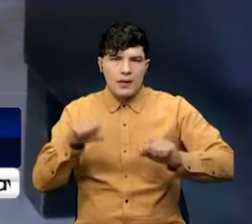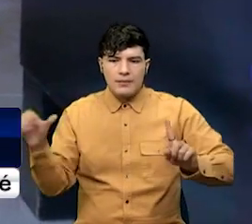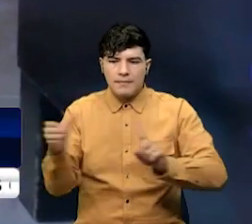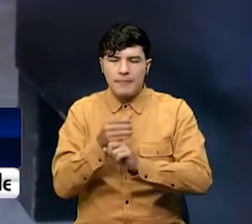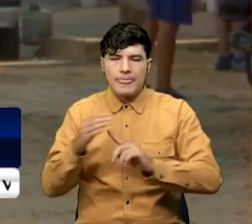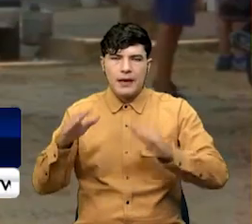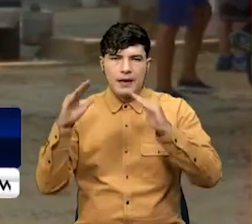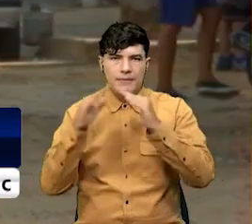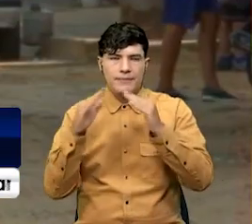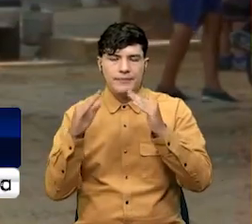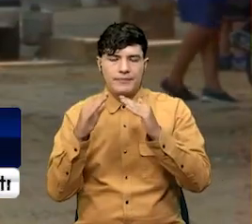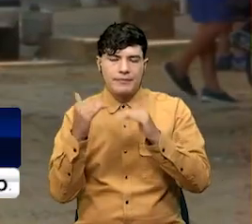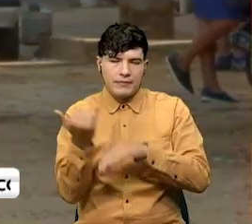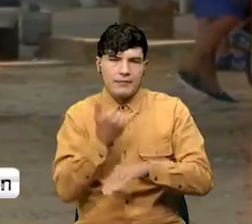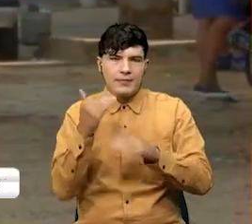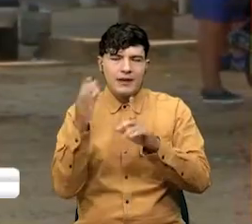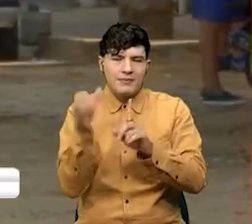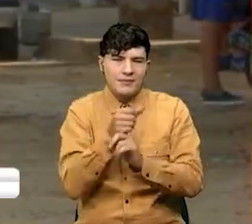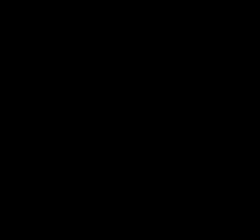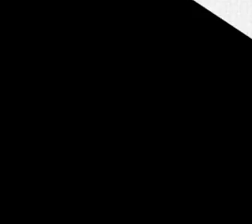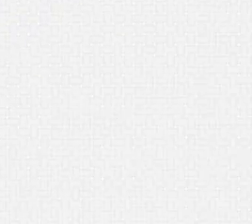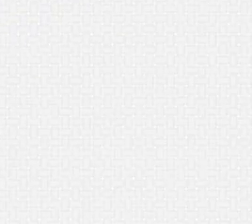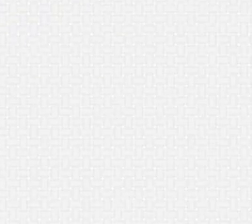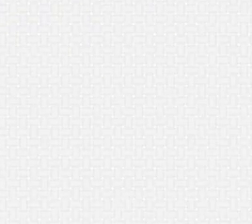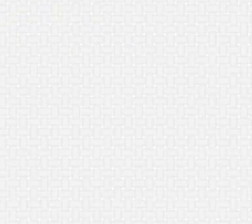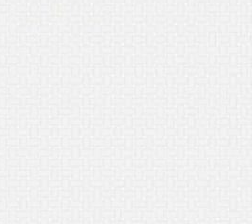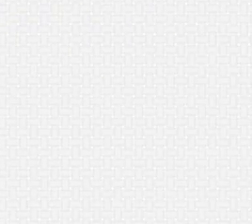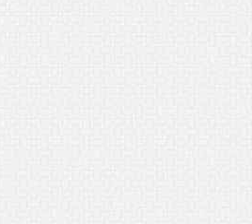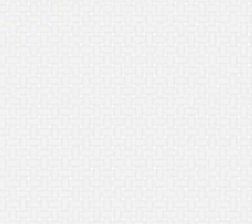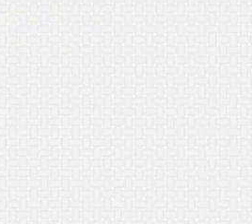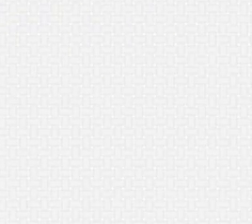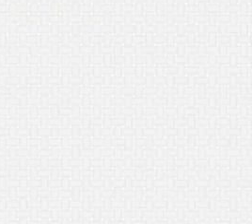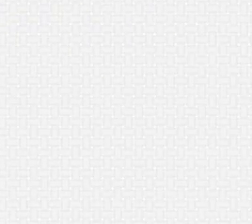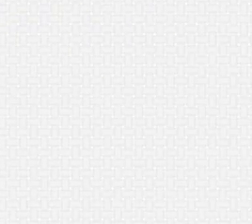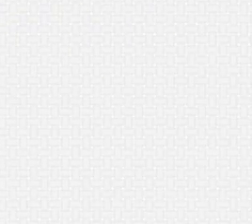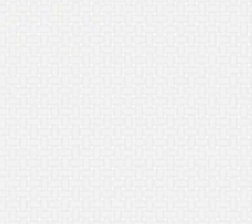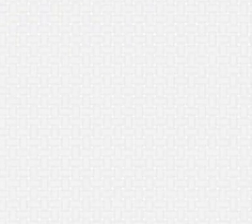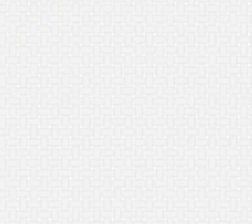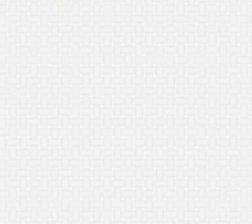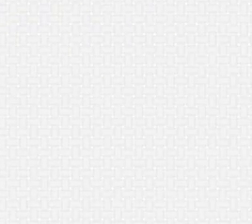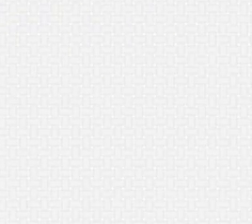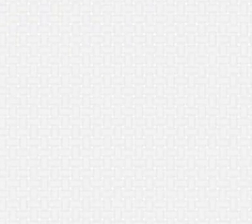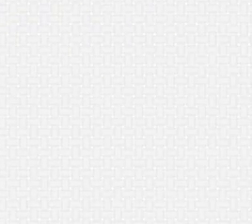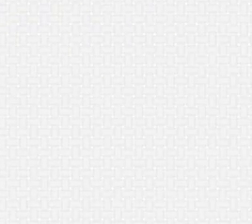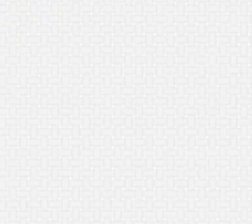captura de los presuntos asesinos canal tro puntocom